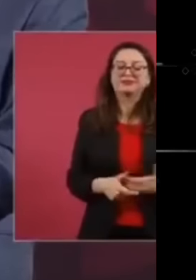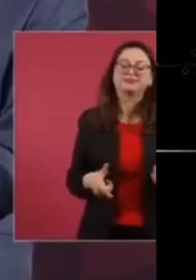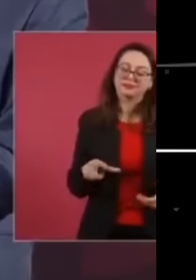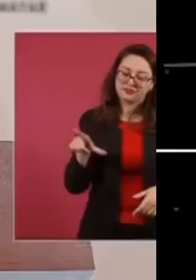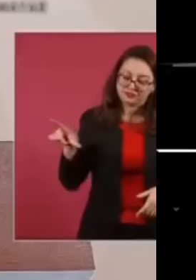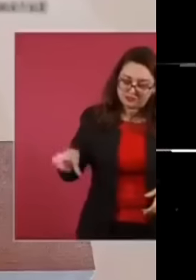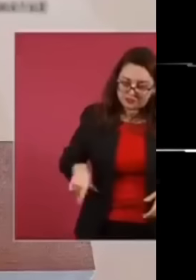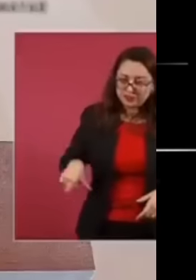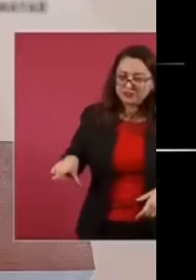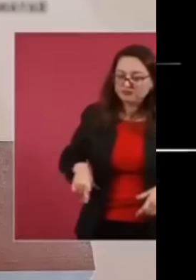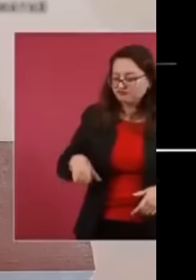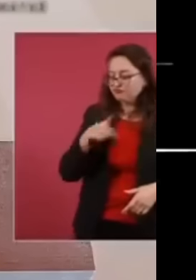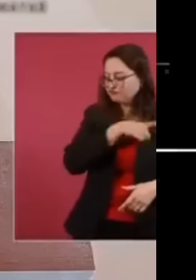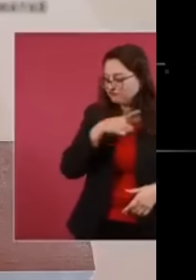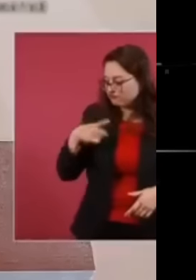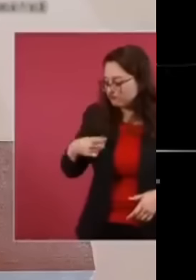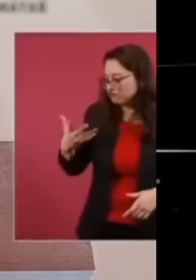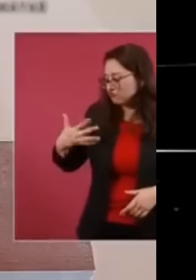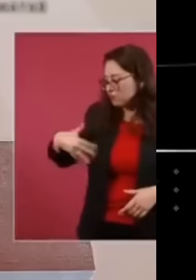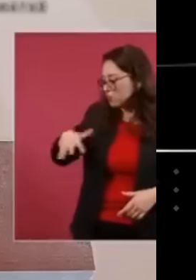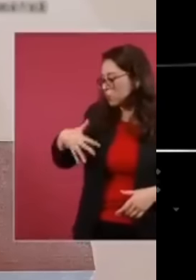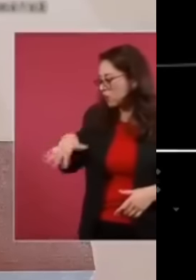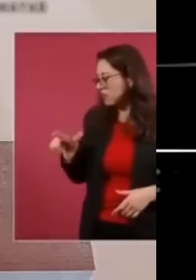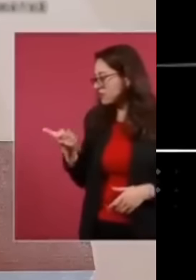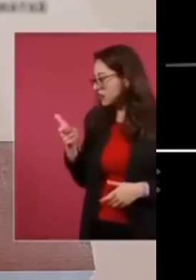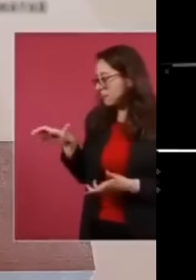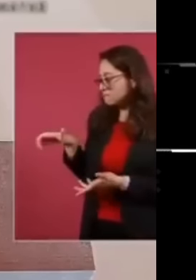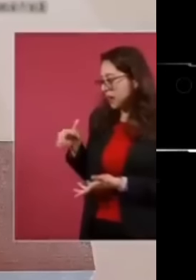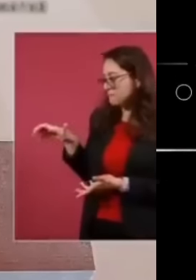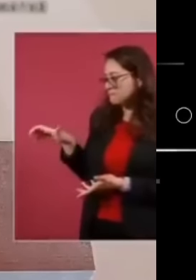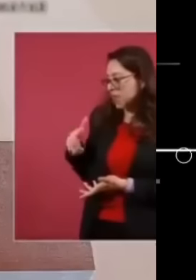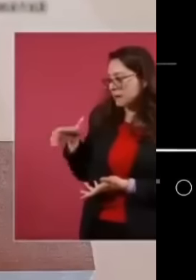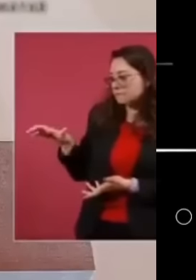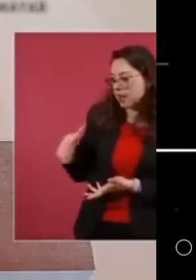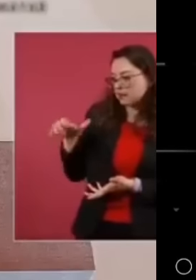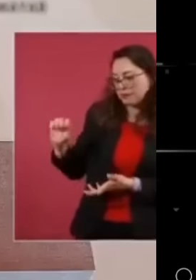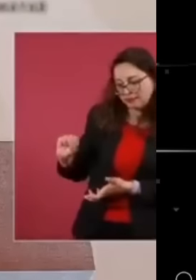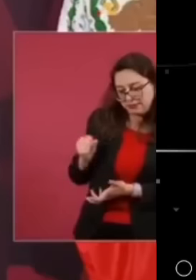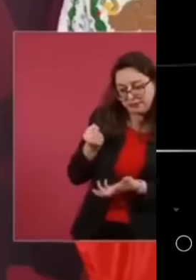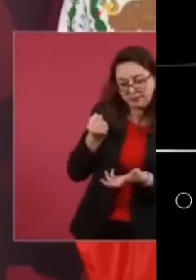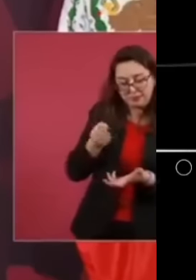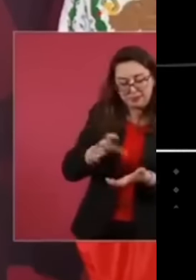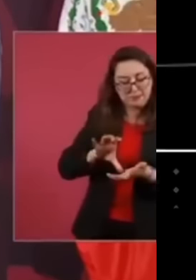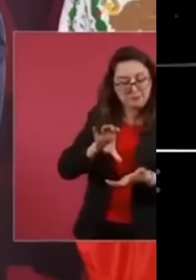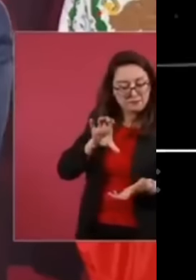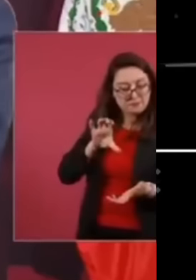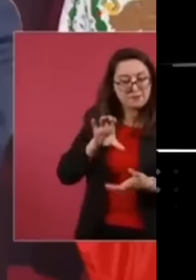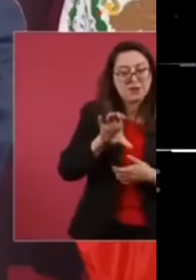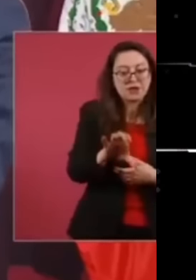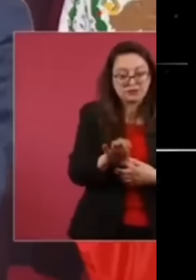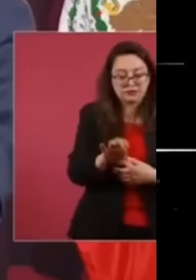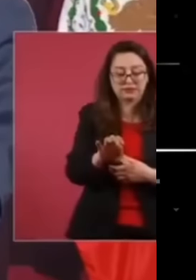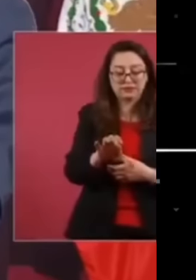y también disponiendo de recursos del presupuesto para